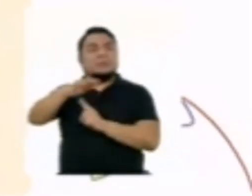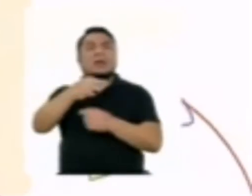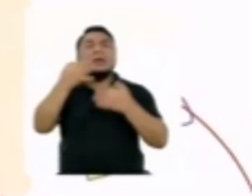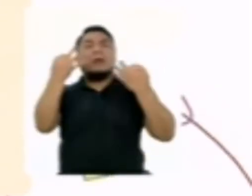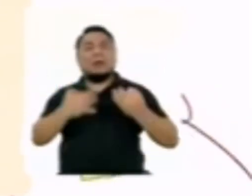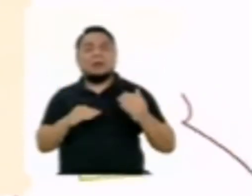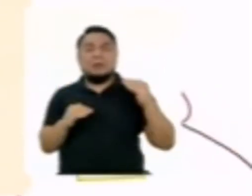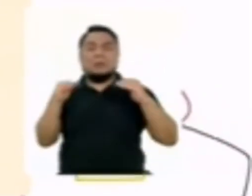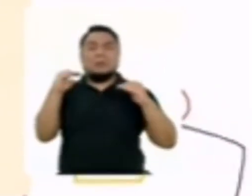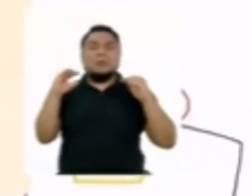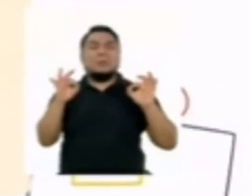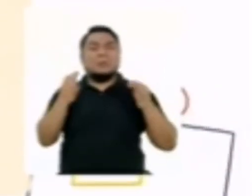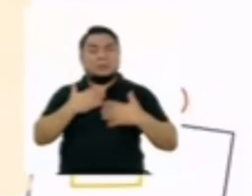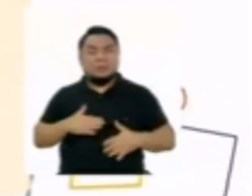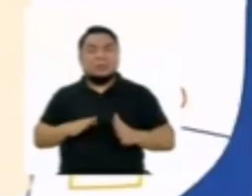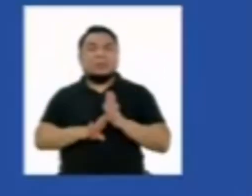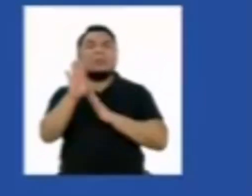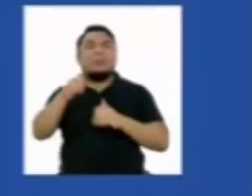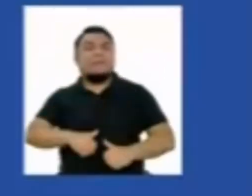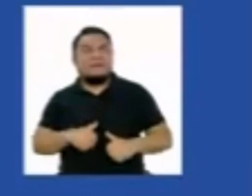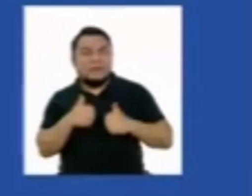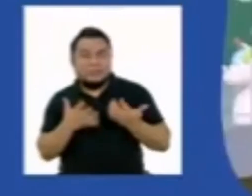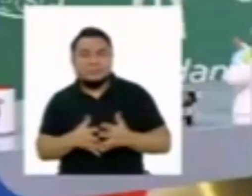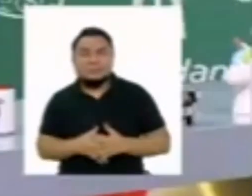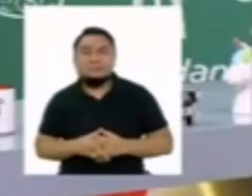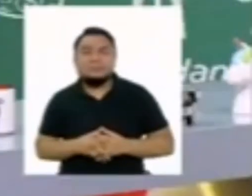y equilibrado para el desarrollo de la vida.